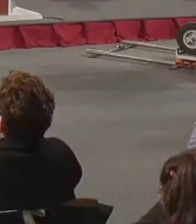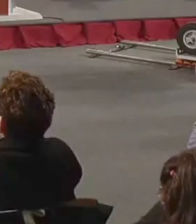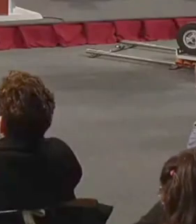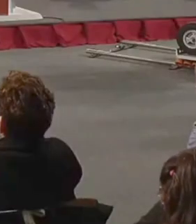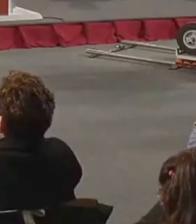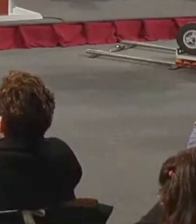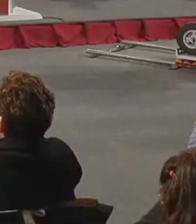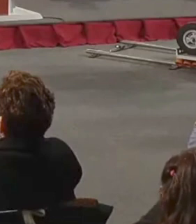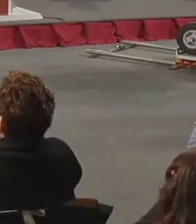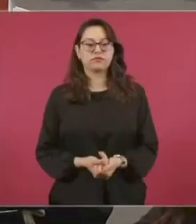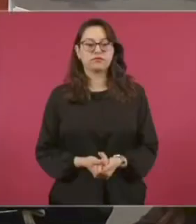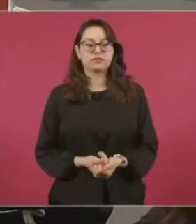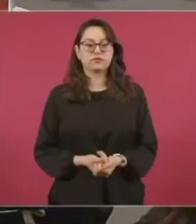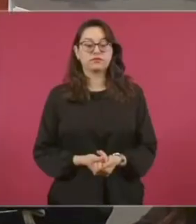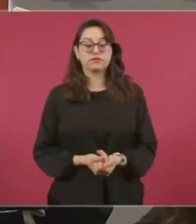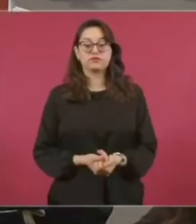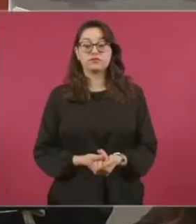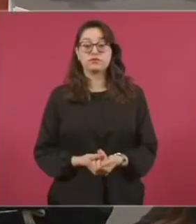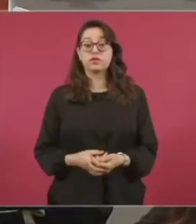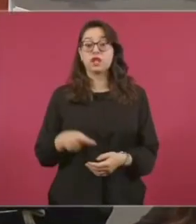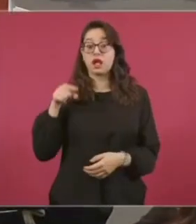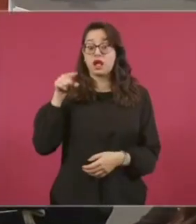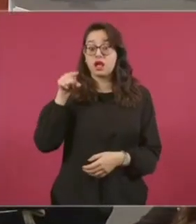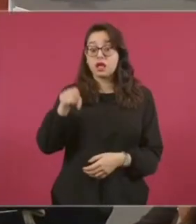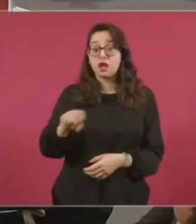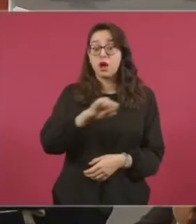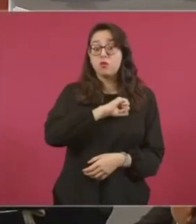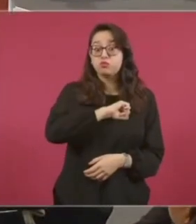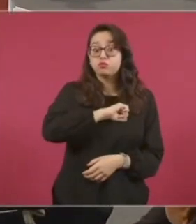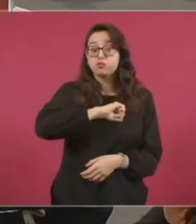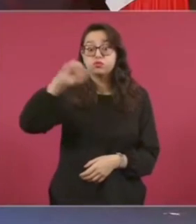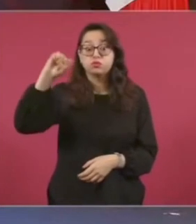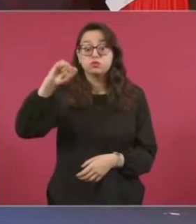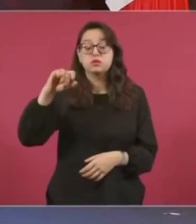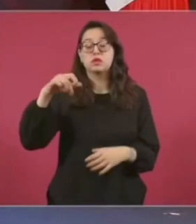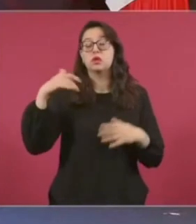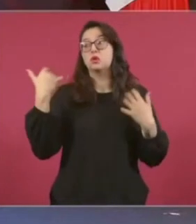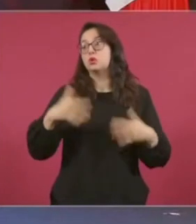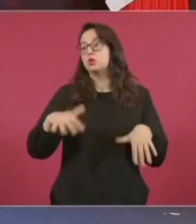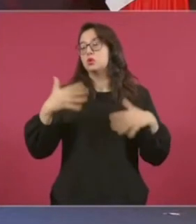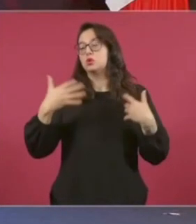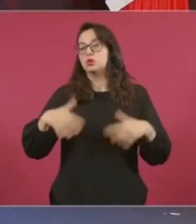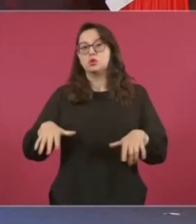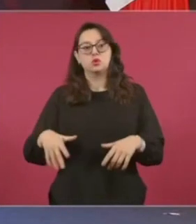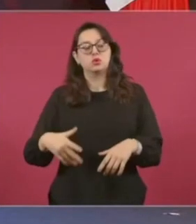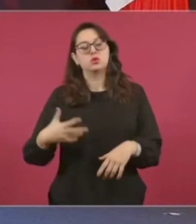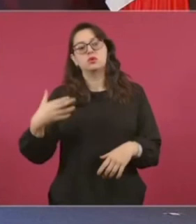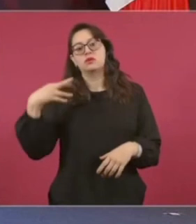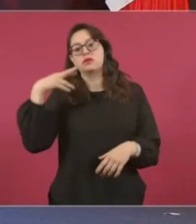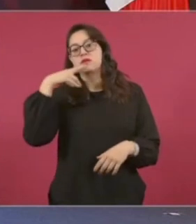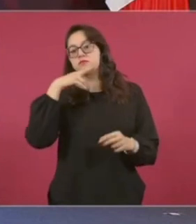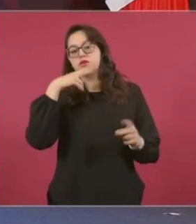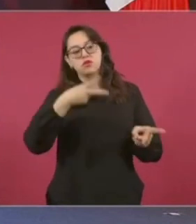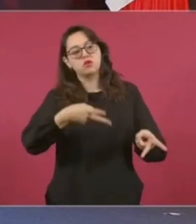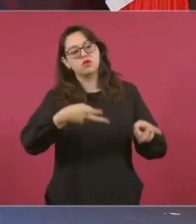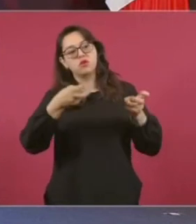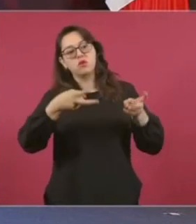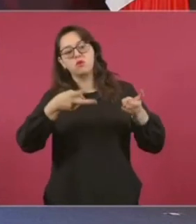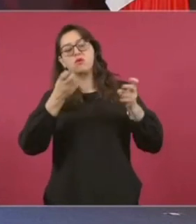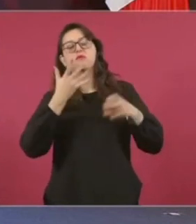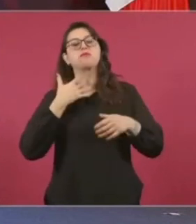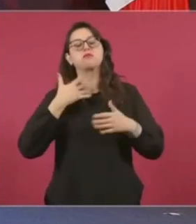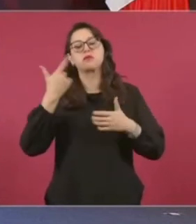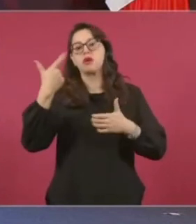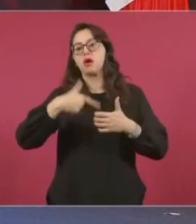los que se benefician de eso son los guachicoleros que están vendiendo gasolina robada